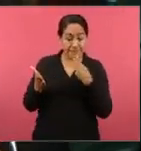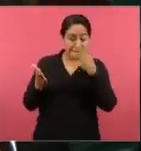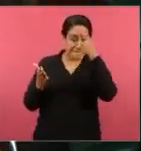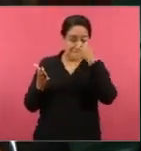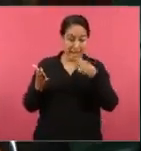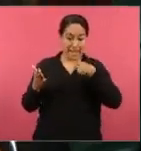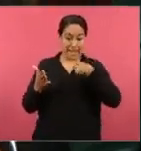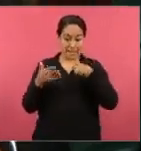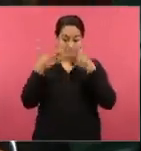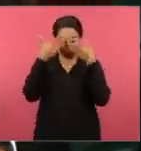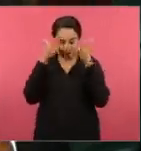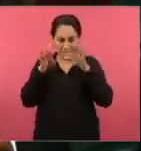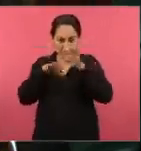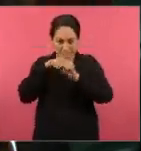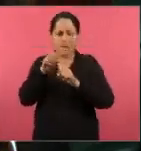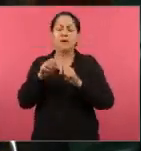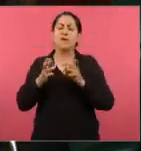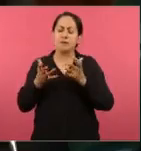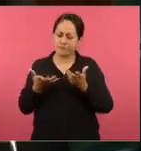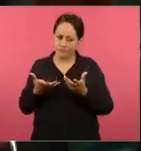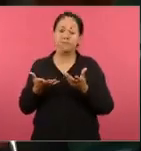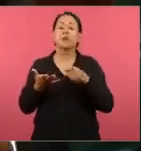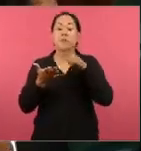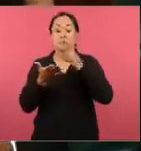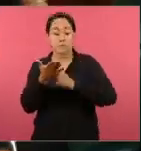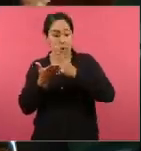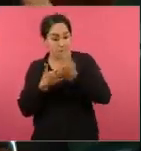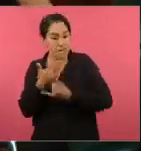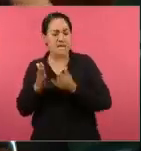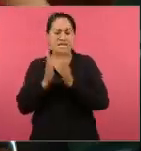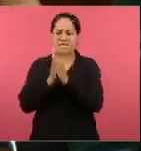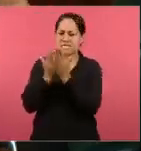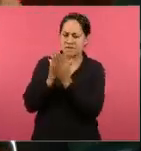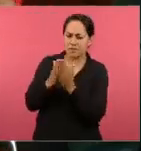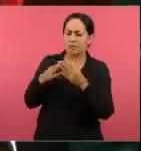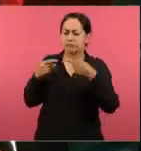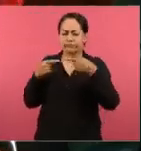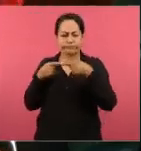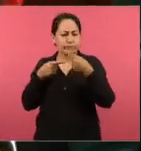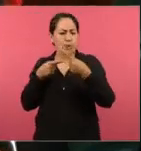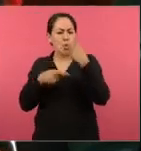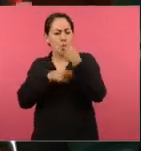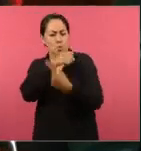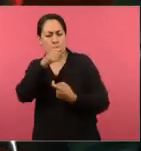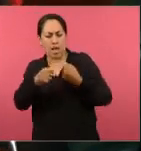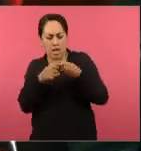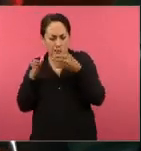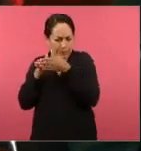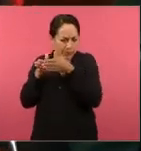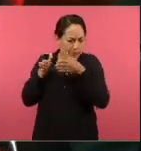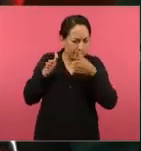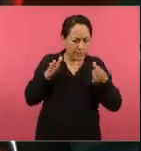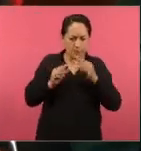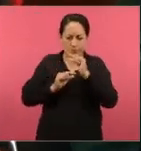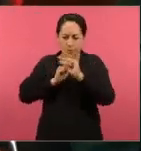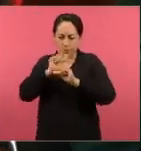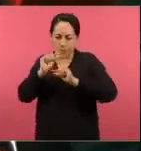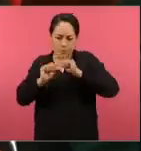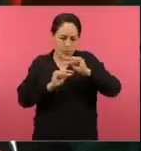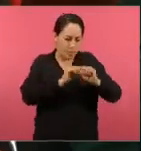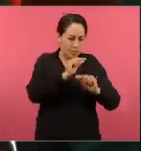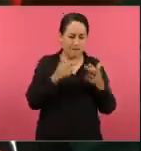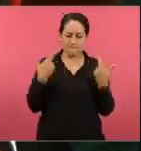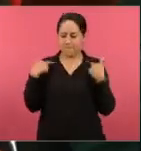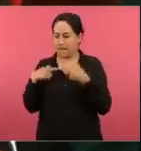estos planes, estos libros durante este ciclo escolar y conforme lo vayan aplicando los maestros, pues